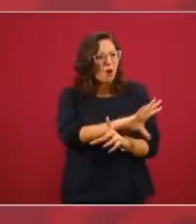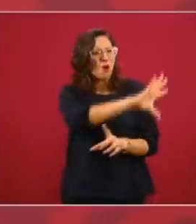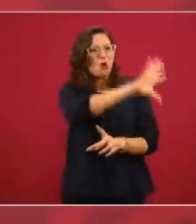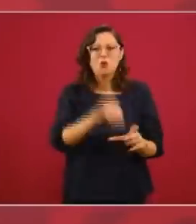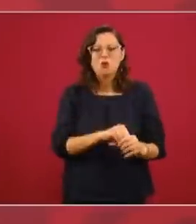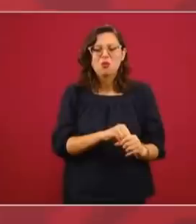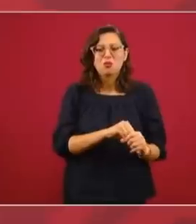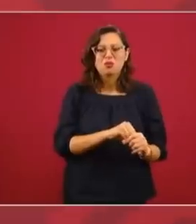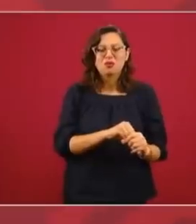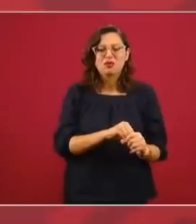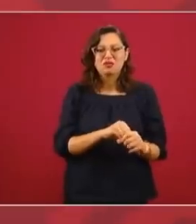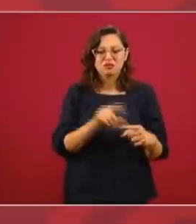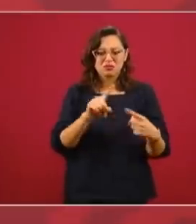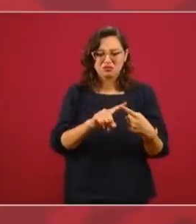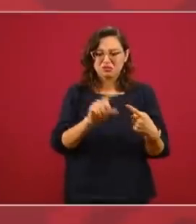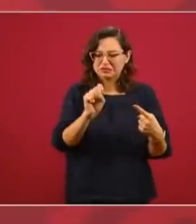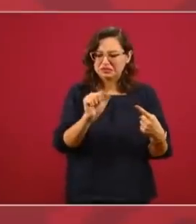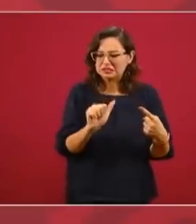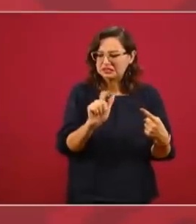en el SAT,